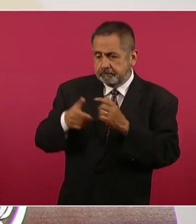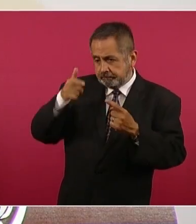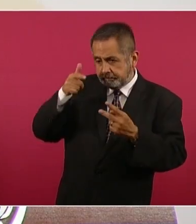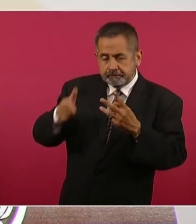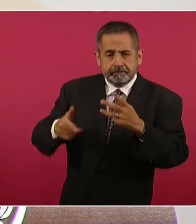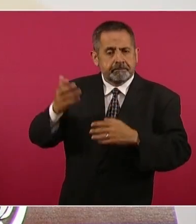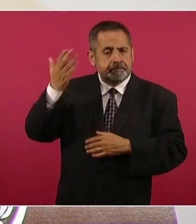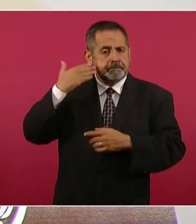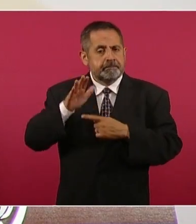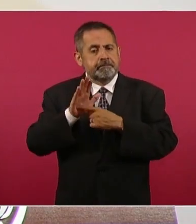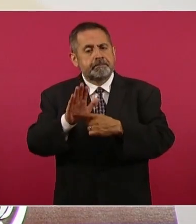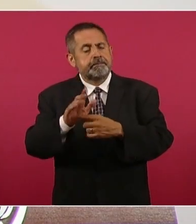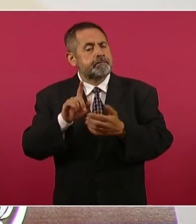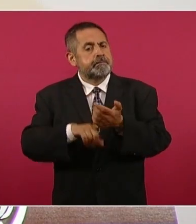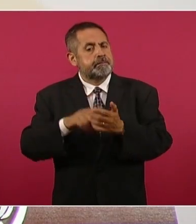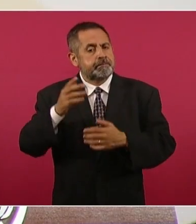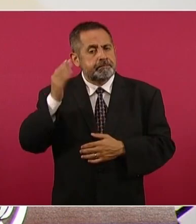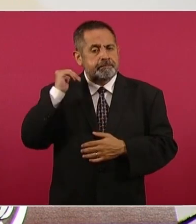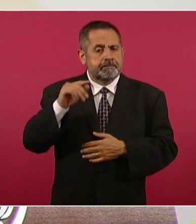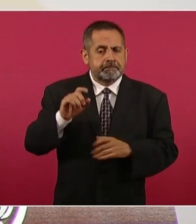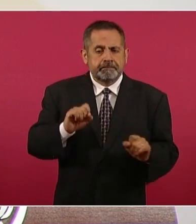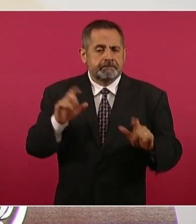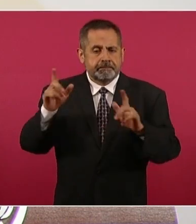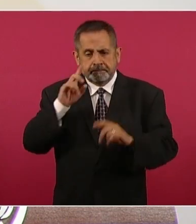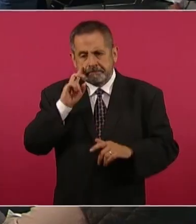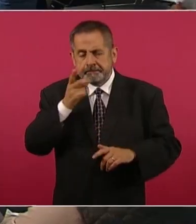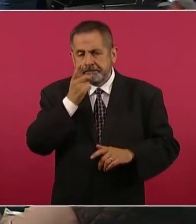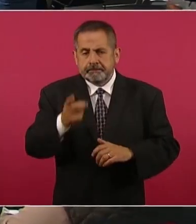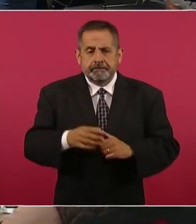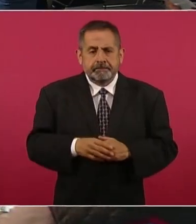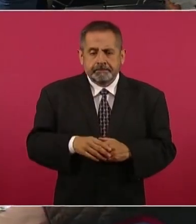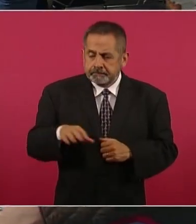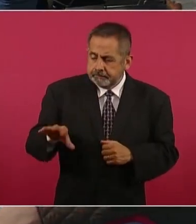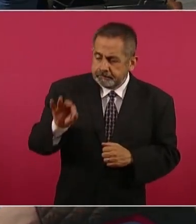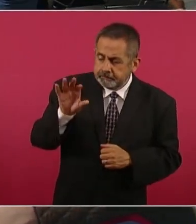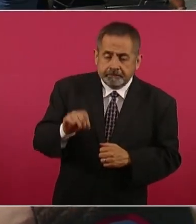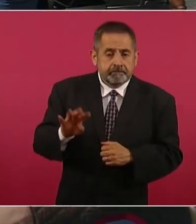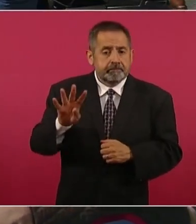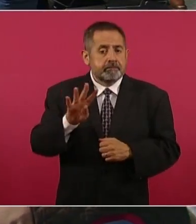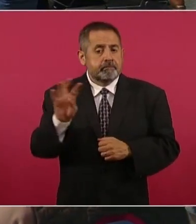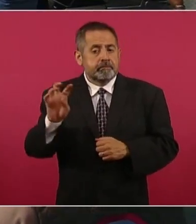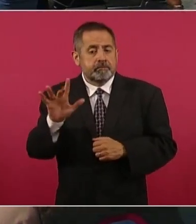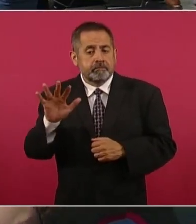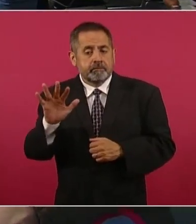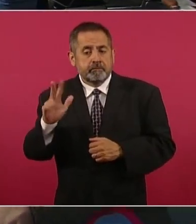habíamos presentado en el cuadro inicial, hemos encontrado